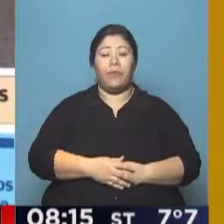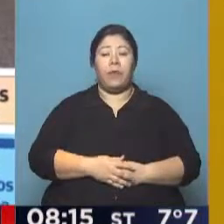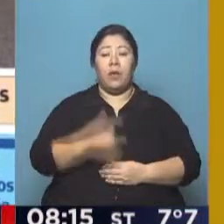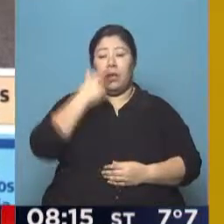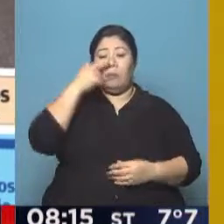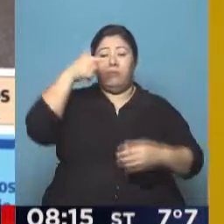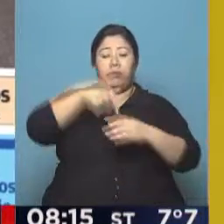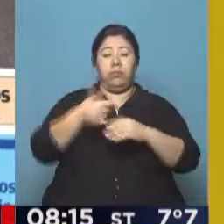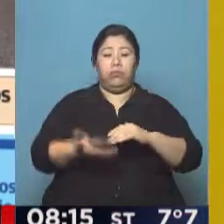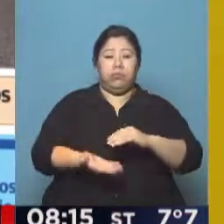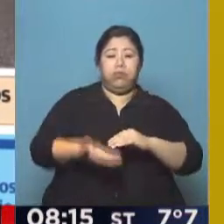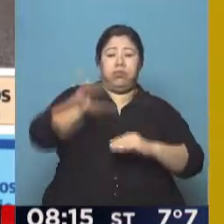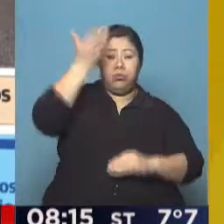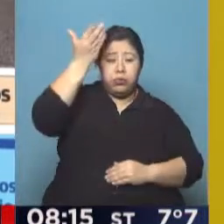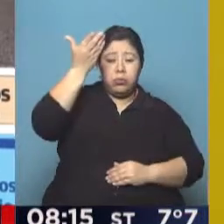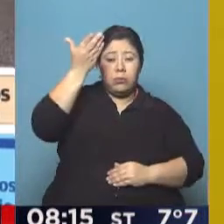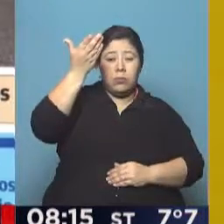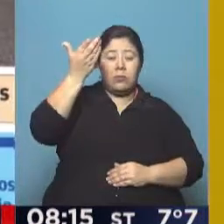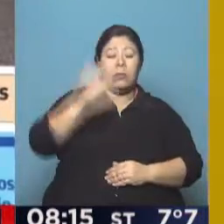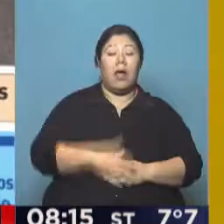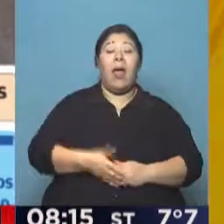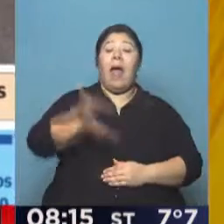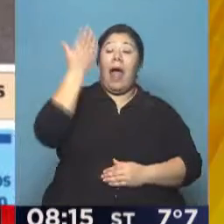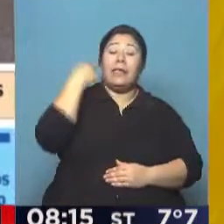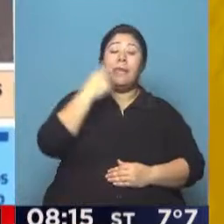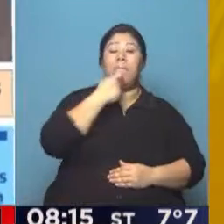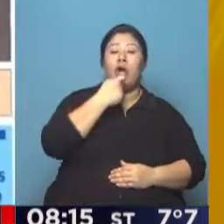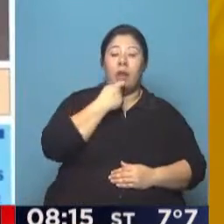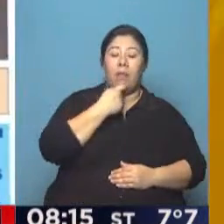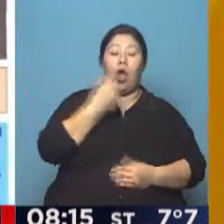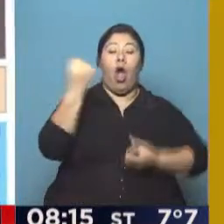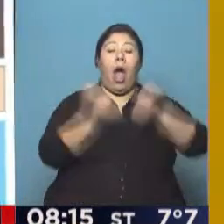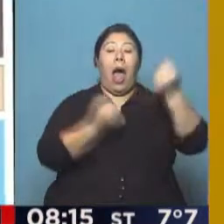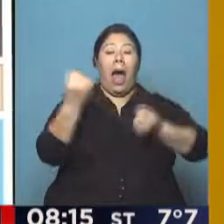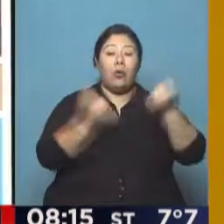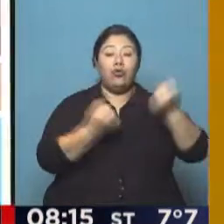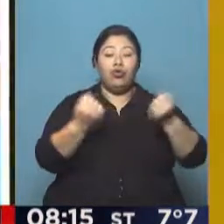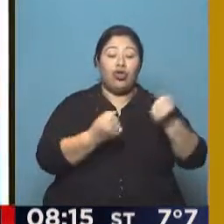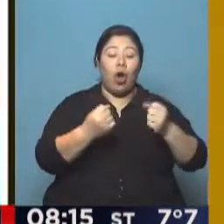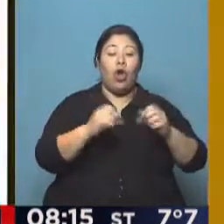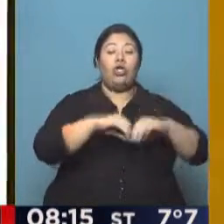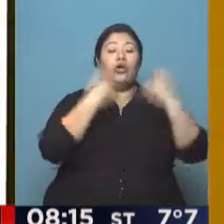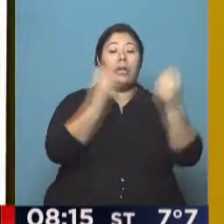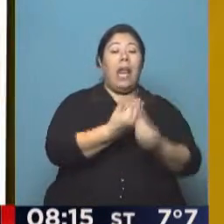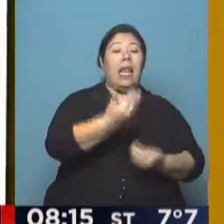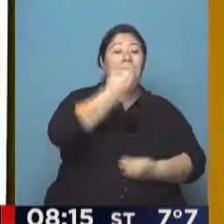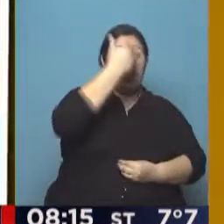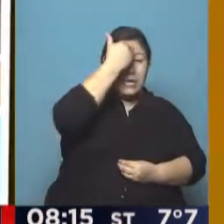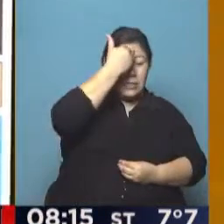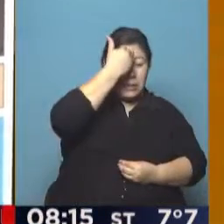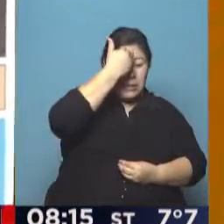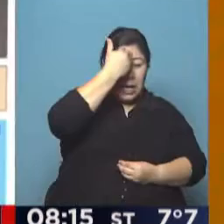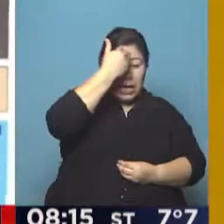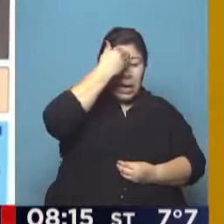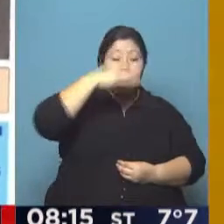el pase de autos a gas. Antes eran 15 por mes y ahora son solamente 30. Ese es uno de los temas, con